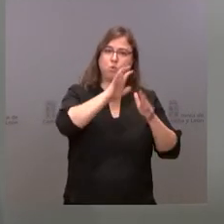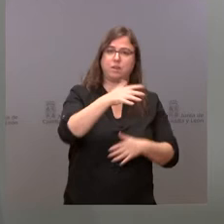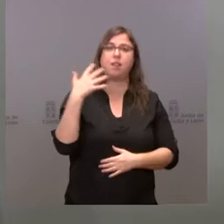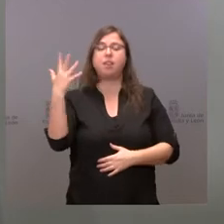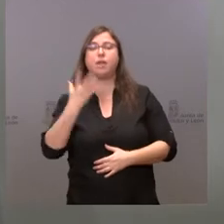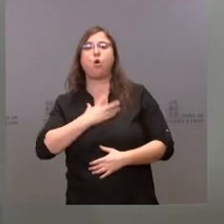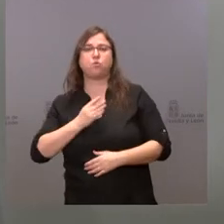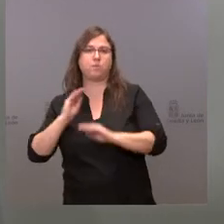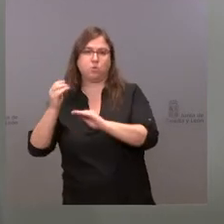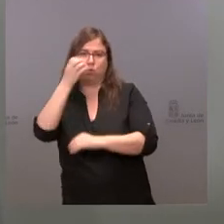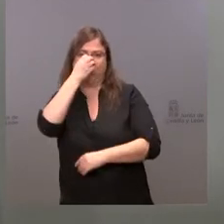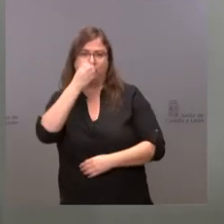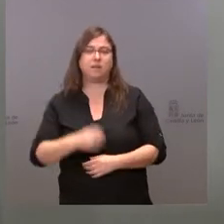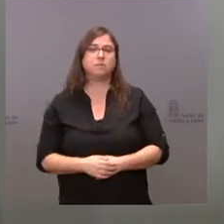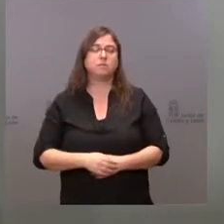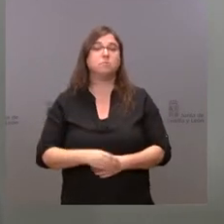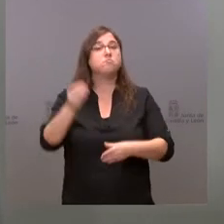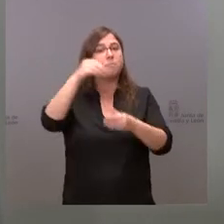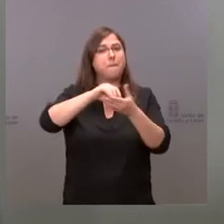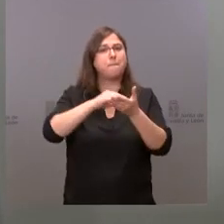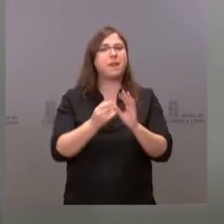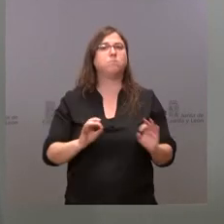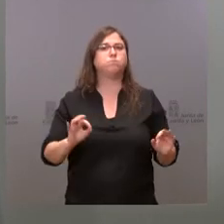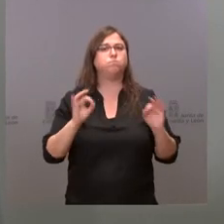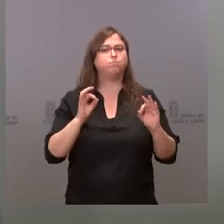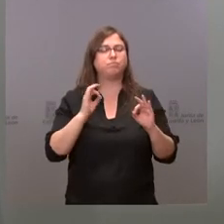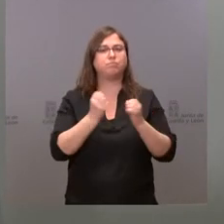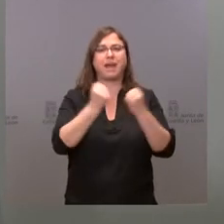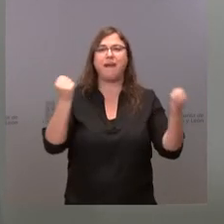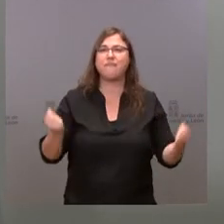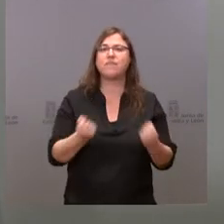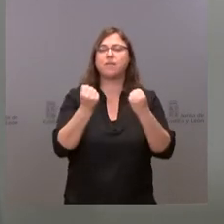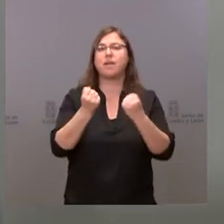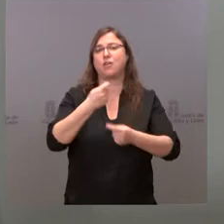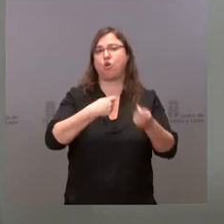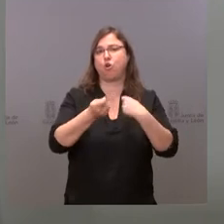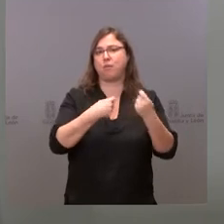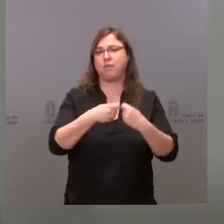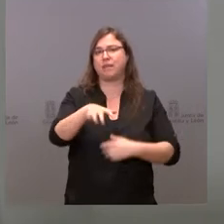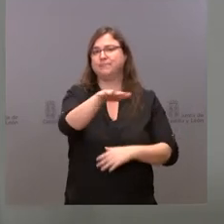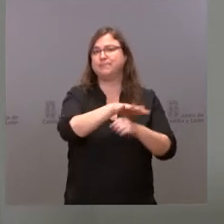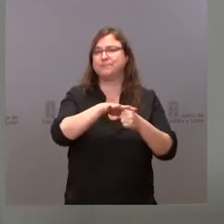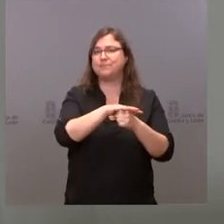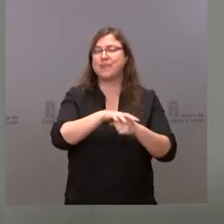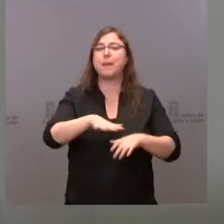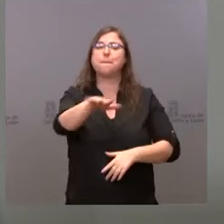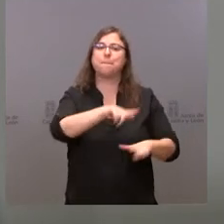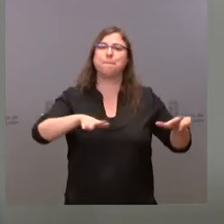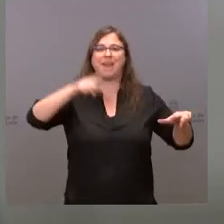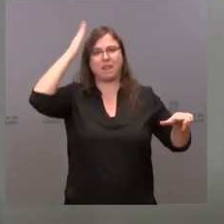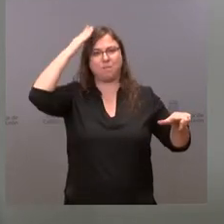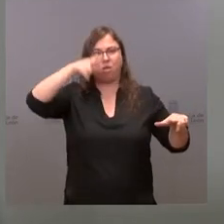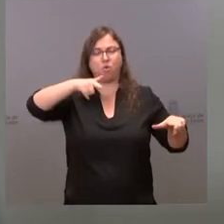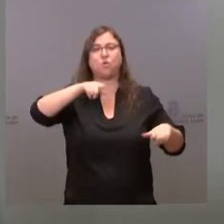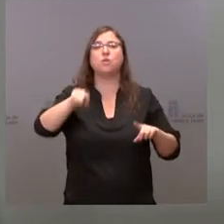por el ayuntamiento incluimos un plan específico para la actividad comercial en el entorno de la plaza mayor así como el